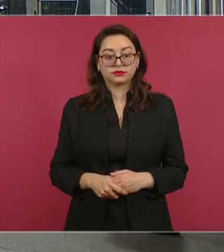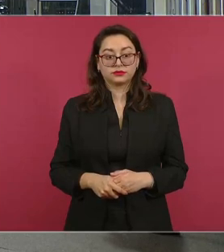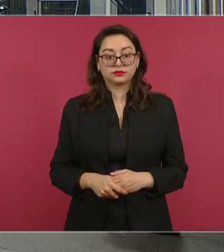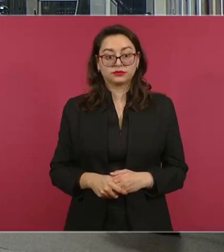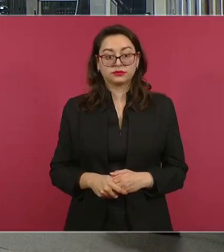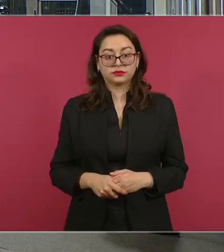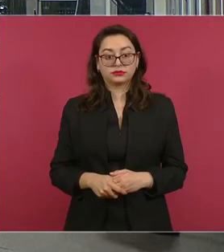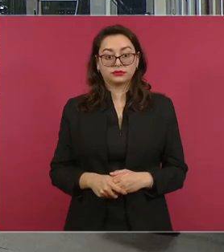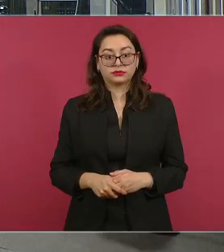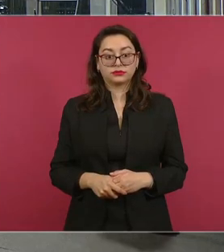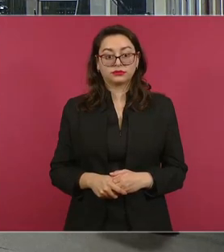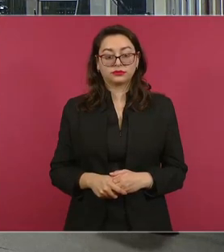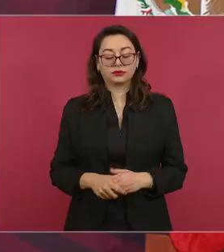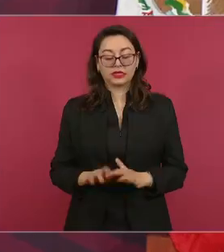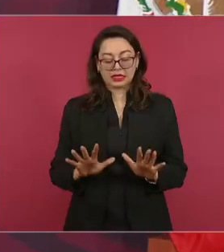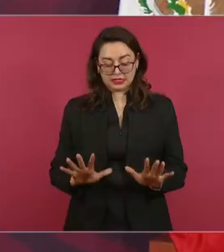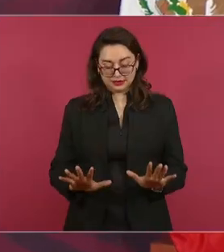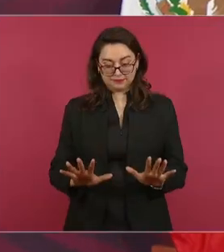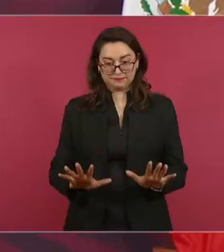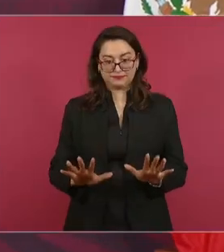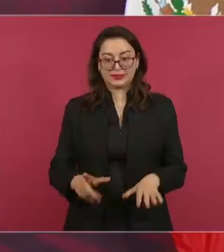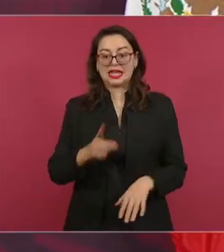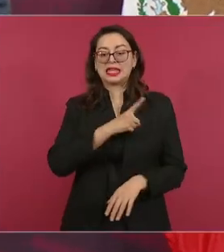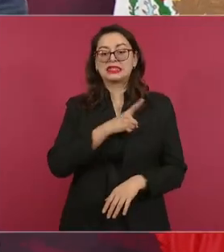tenemos que resolver lo de